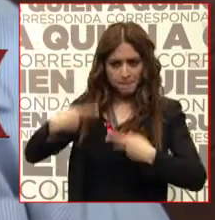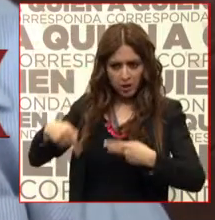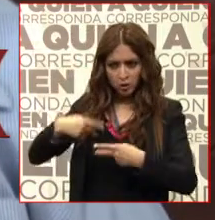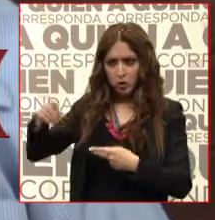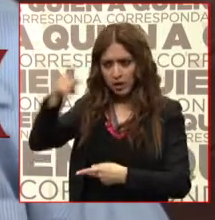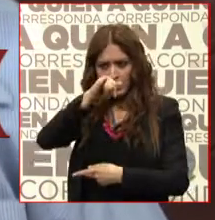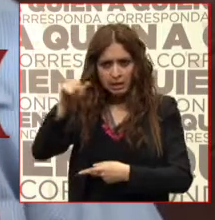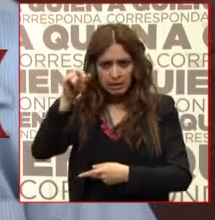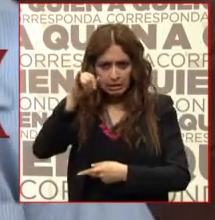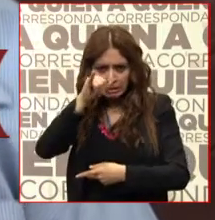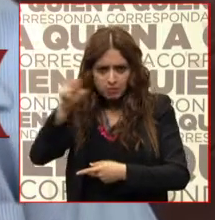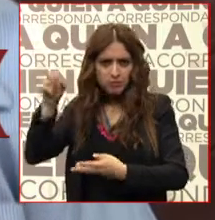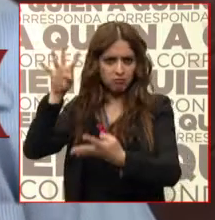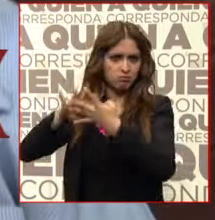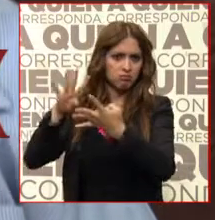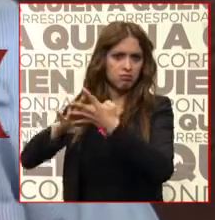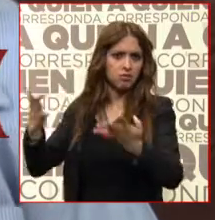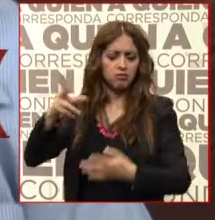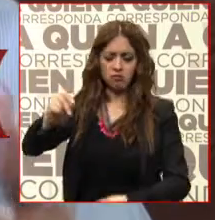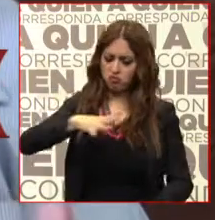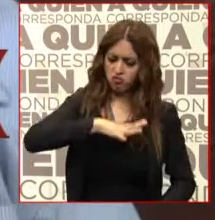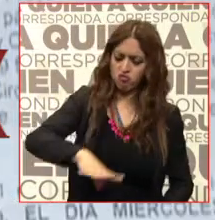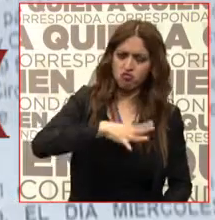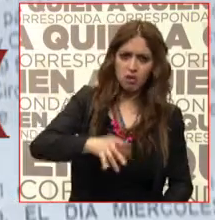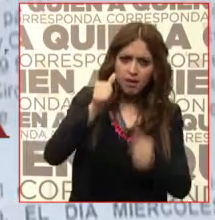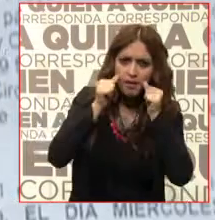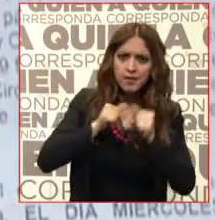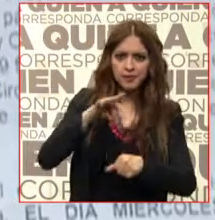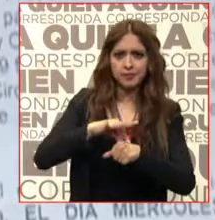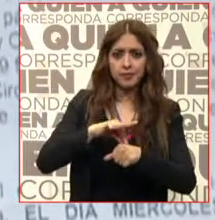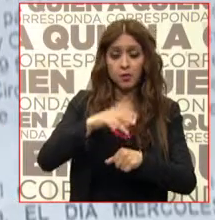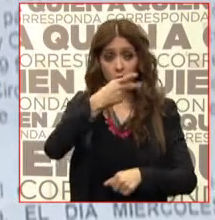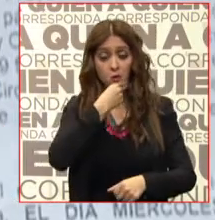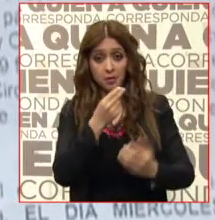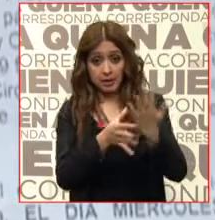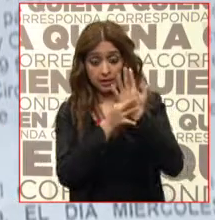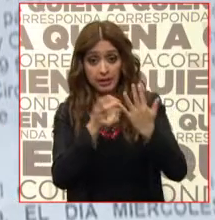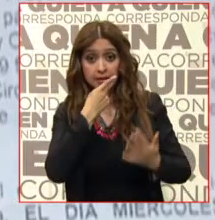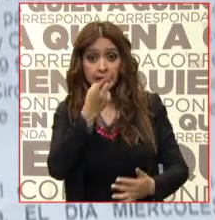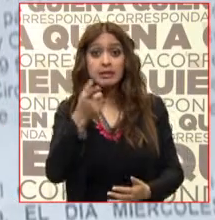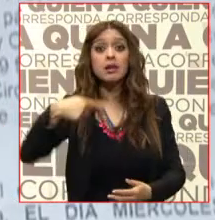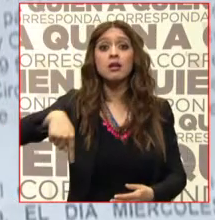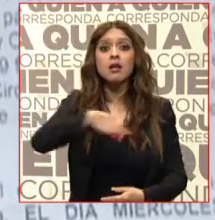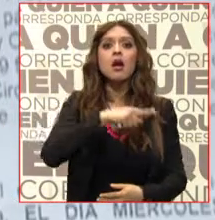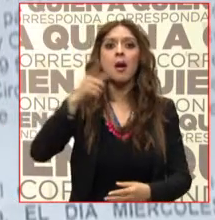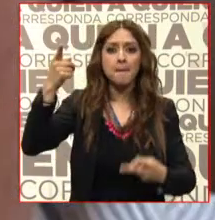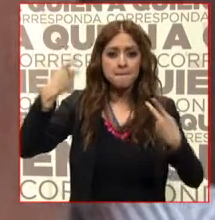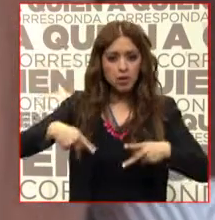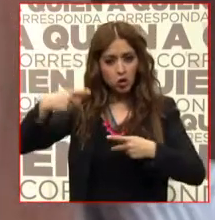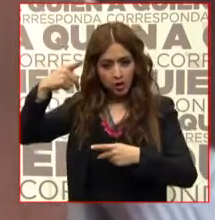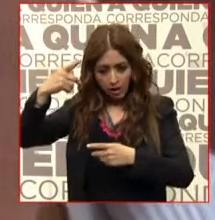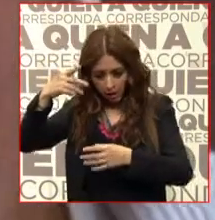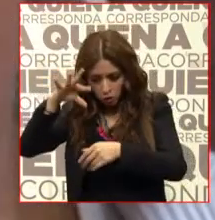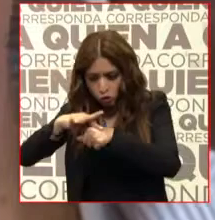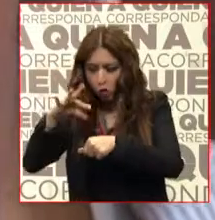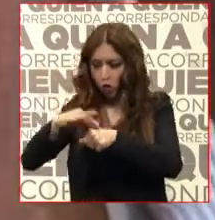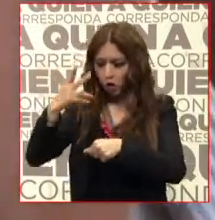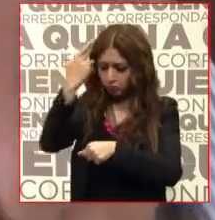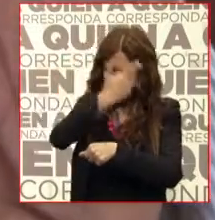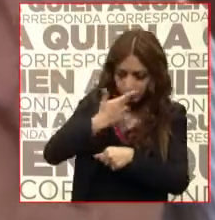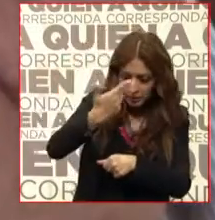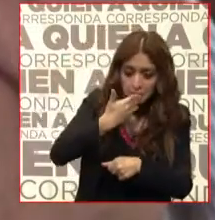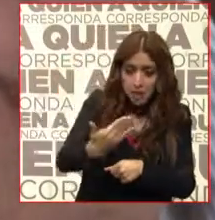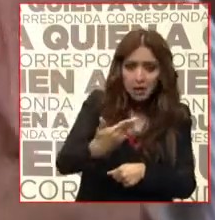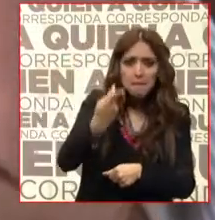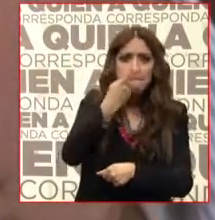gentes. ¿Por qué? Porque, vamos, o sea, me niegan la atención. El hombre mencionó que en varias ocasiones acudió con especialistas de ese servicio médico, pero